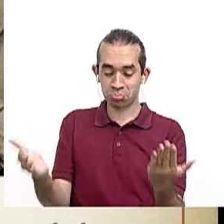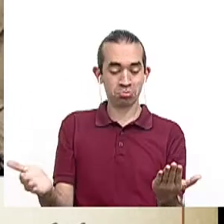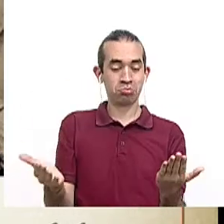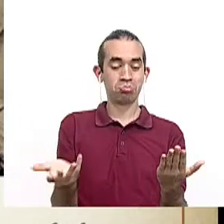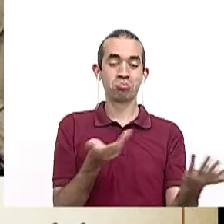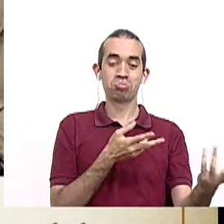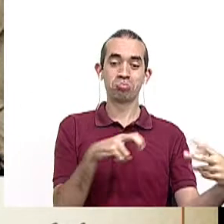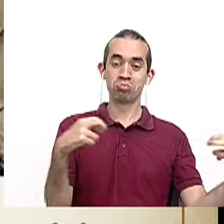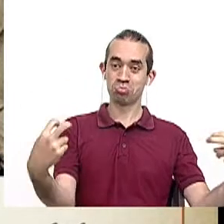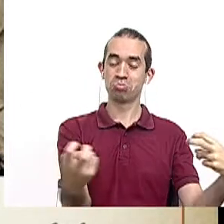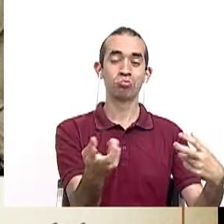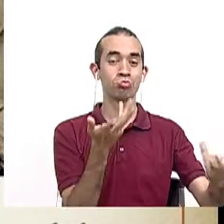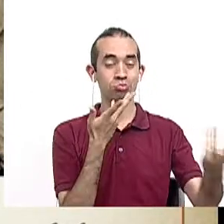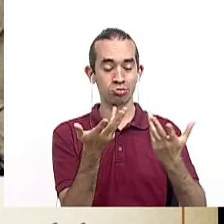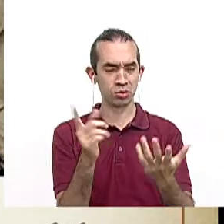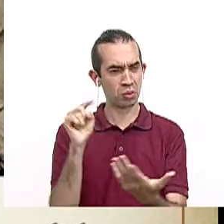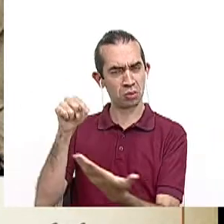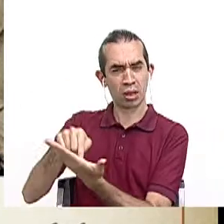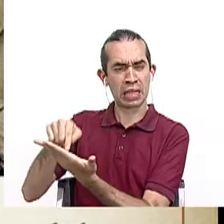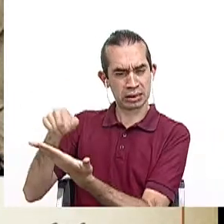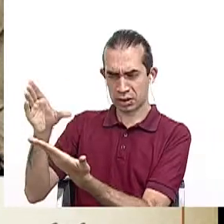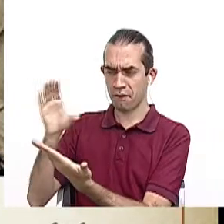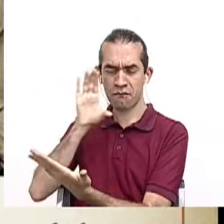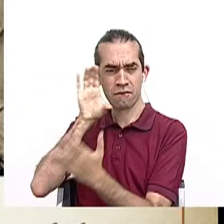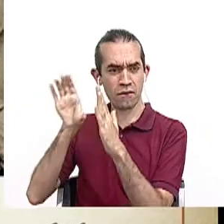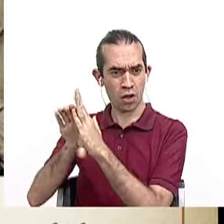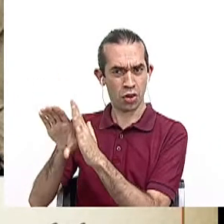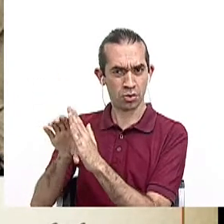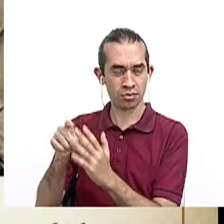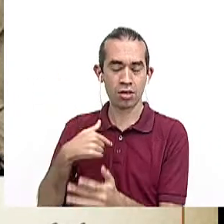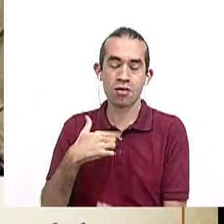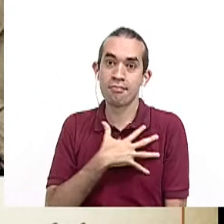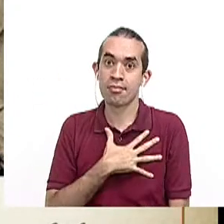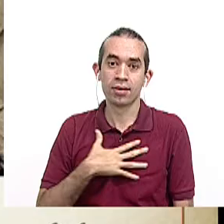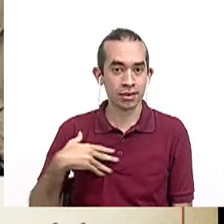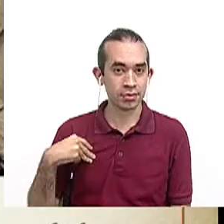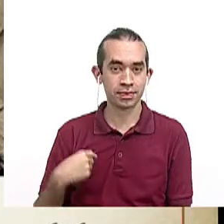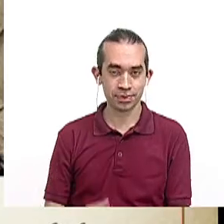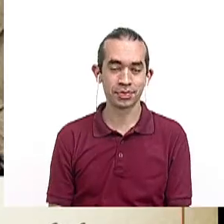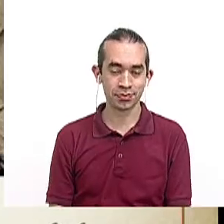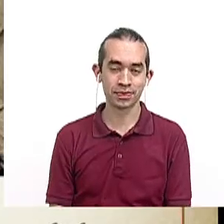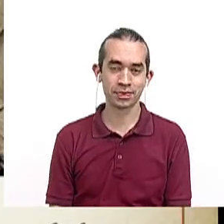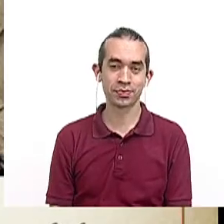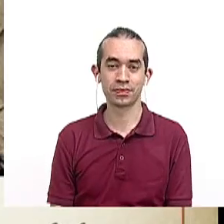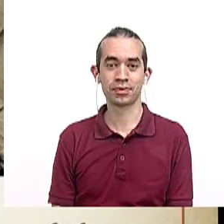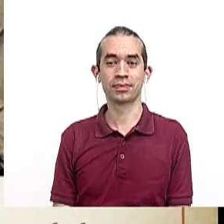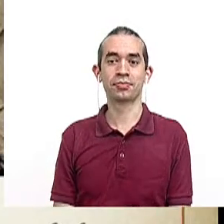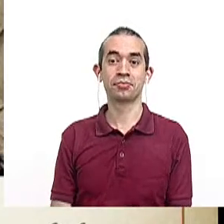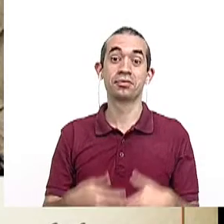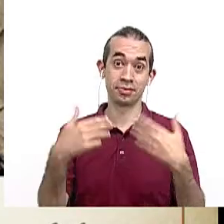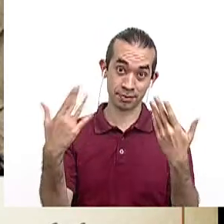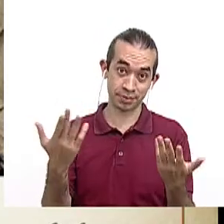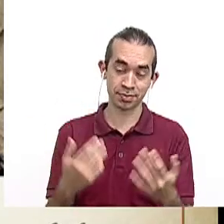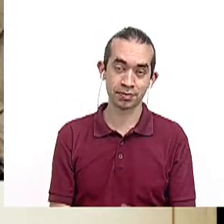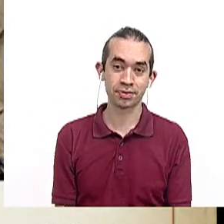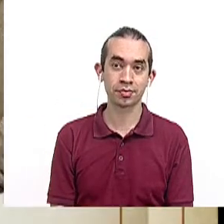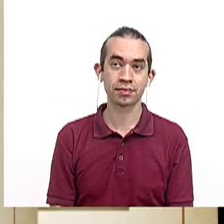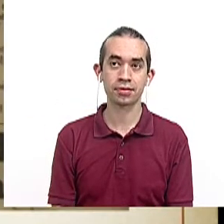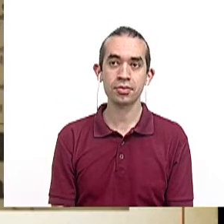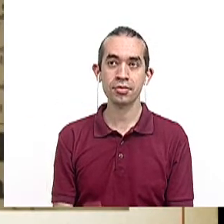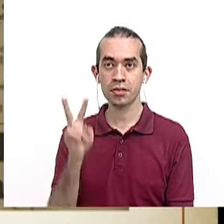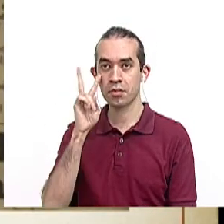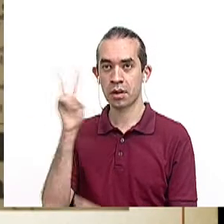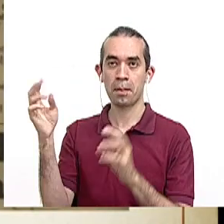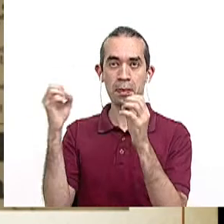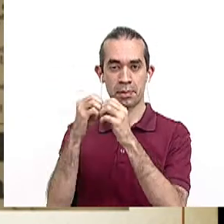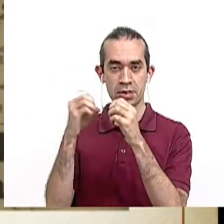conversar sobre las fotografías. No sé ustedes, pero a mí me encanta ese ejercicio. Bueno, ahí tenemos, voy a mostrarles un